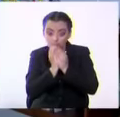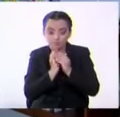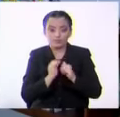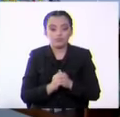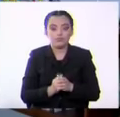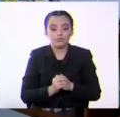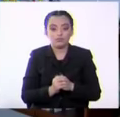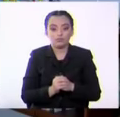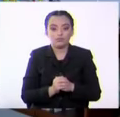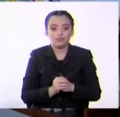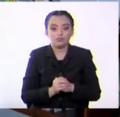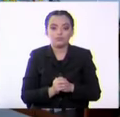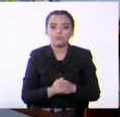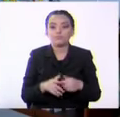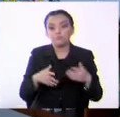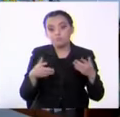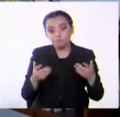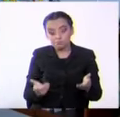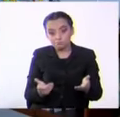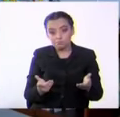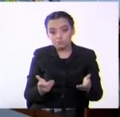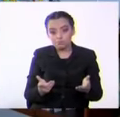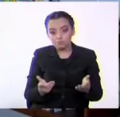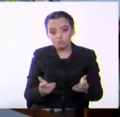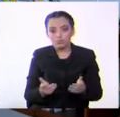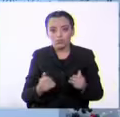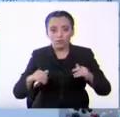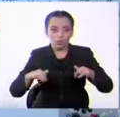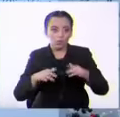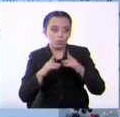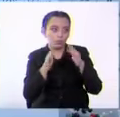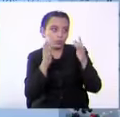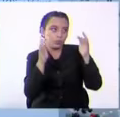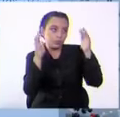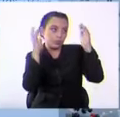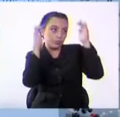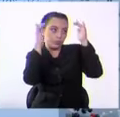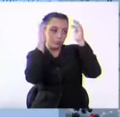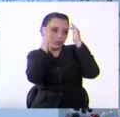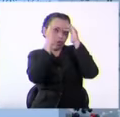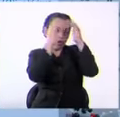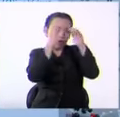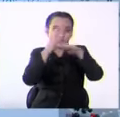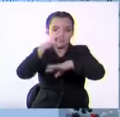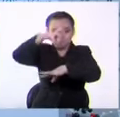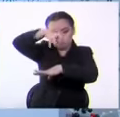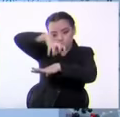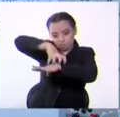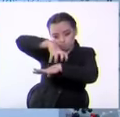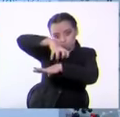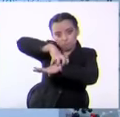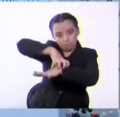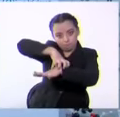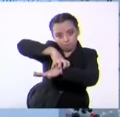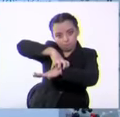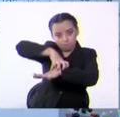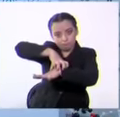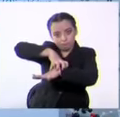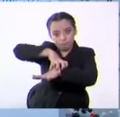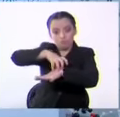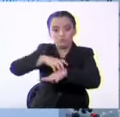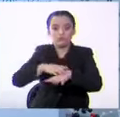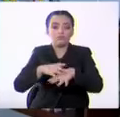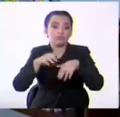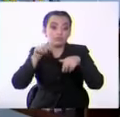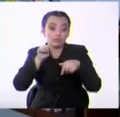Es decir, cuando tenemos un bosque, tenemos un manglar o lo que sea, este ciclo